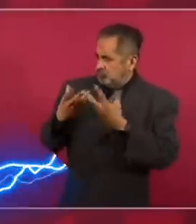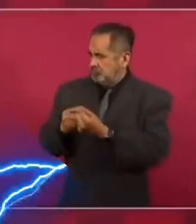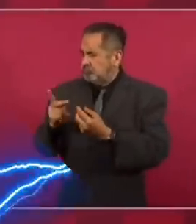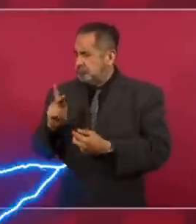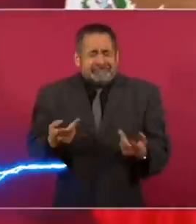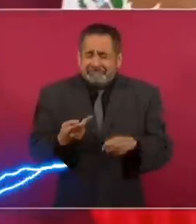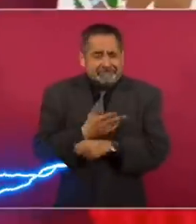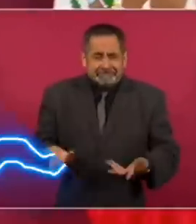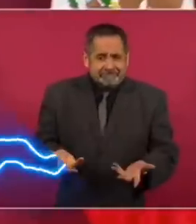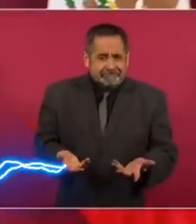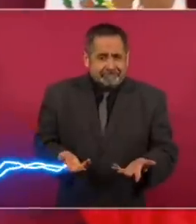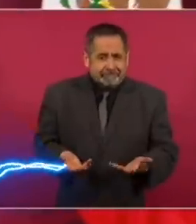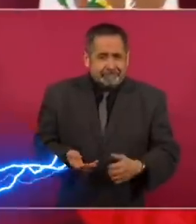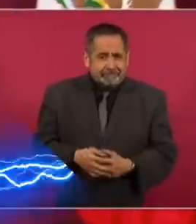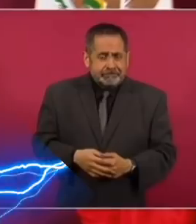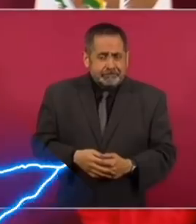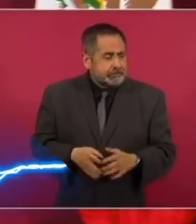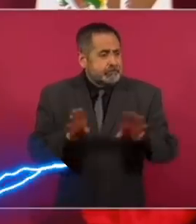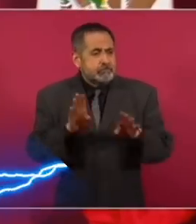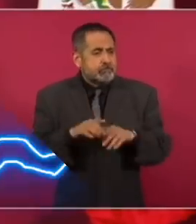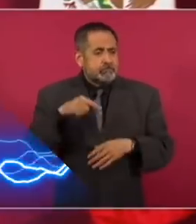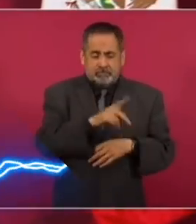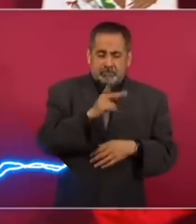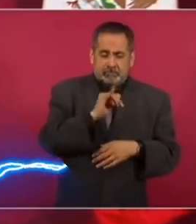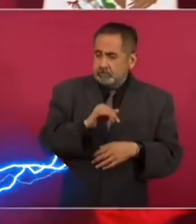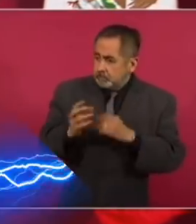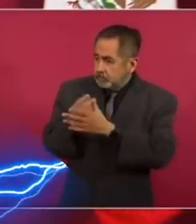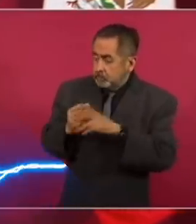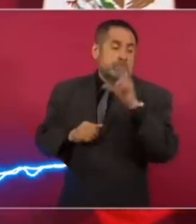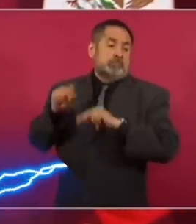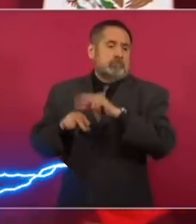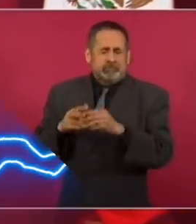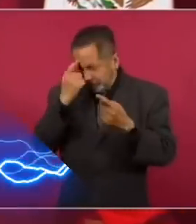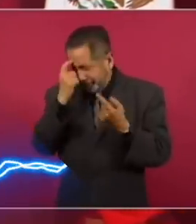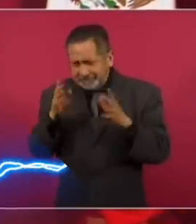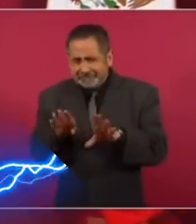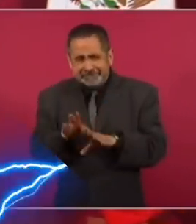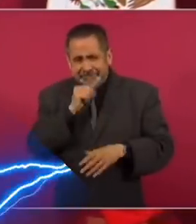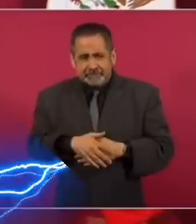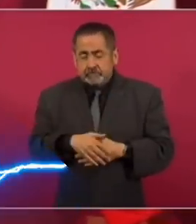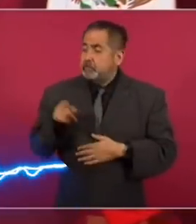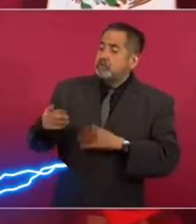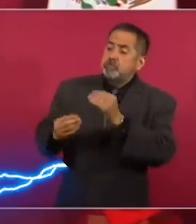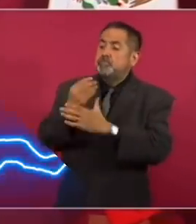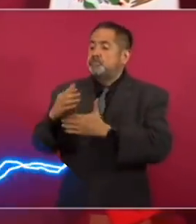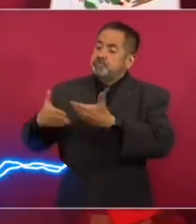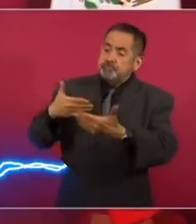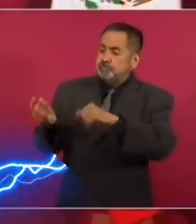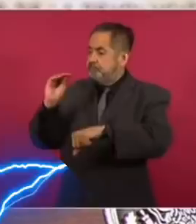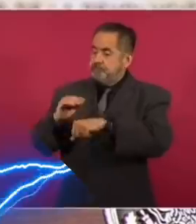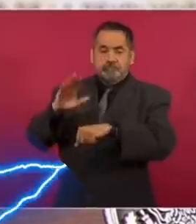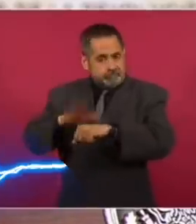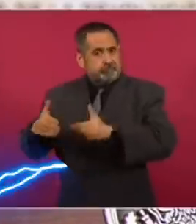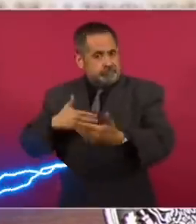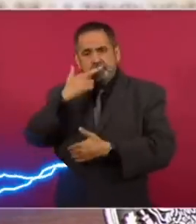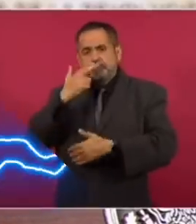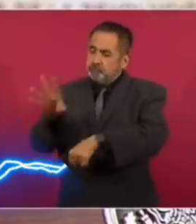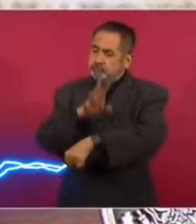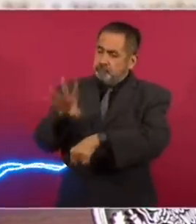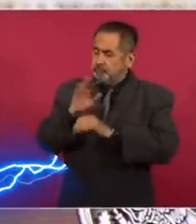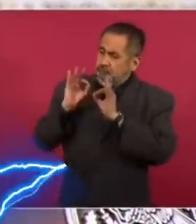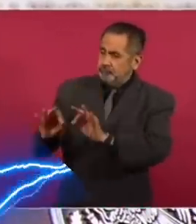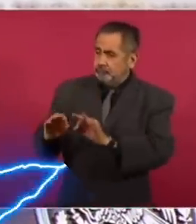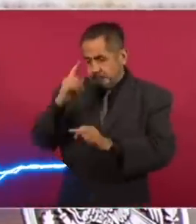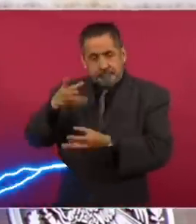porque coincidimos. Entonces, ¿cómo van a estar en contra de que se modernicen estas hidroeléctricas para